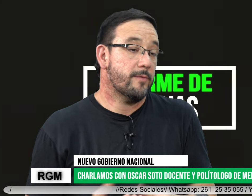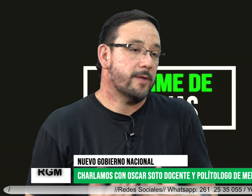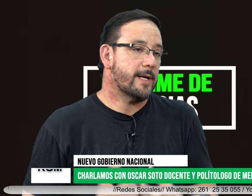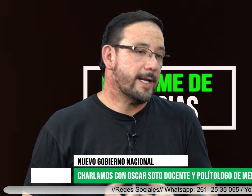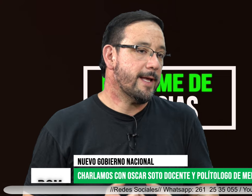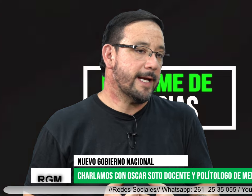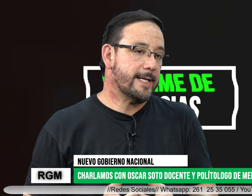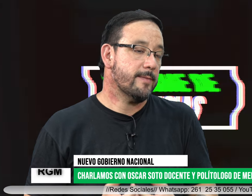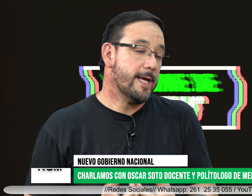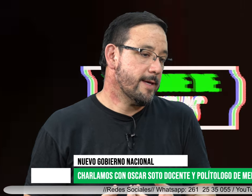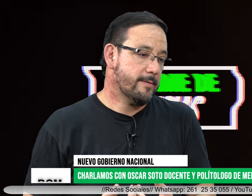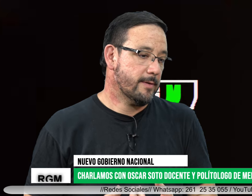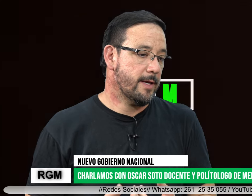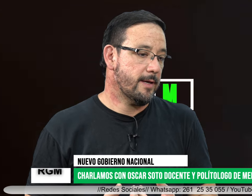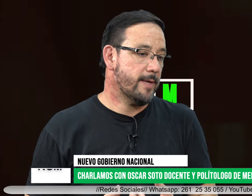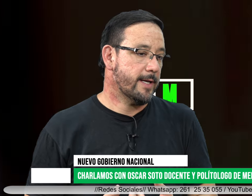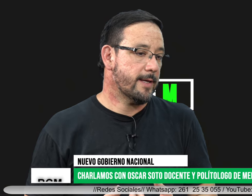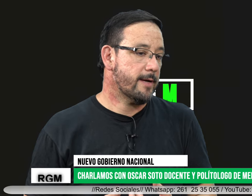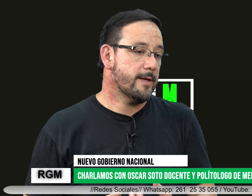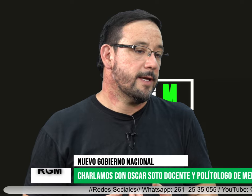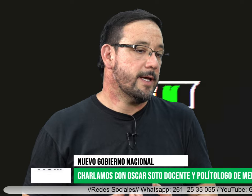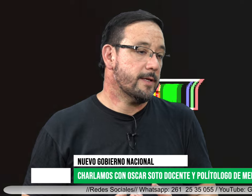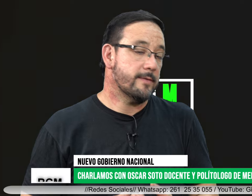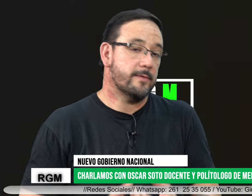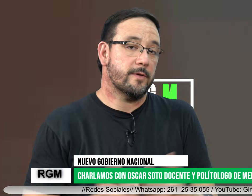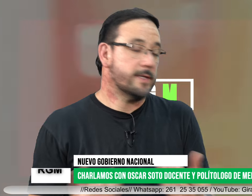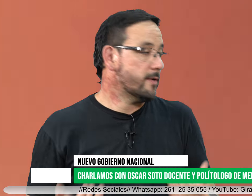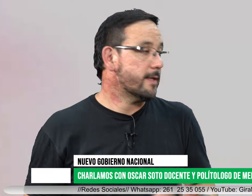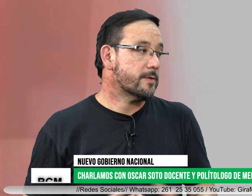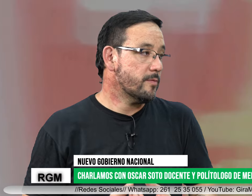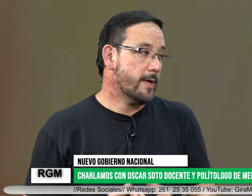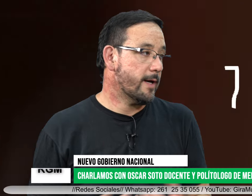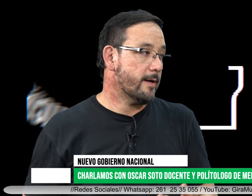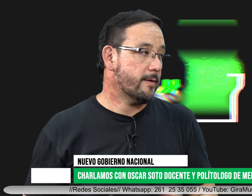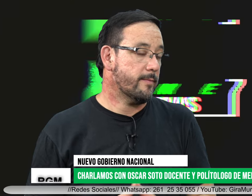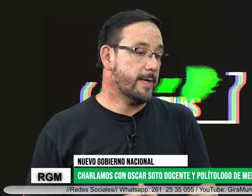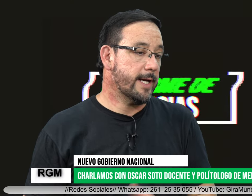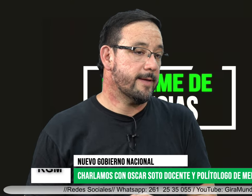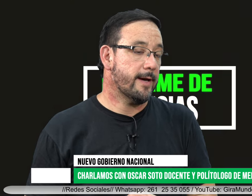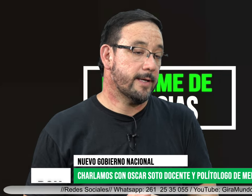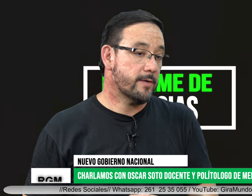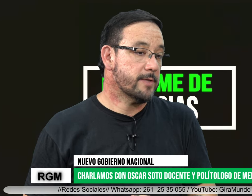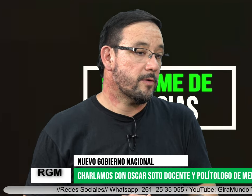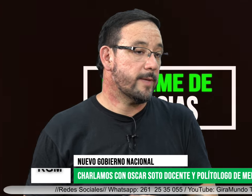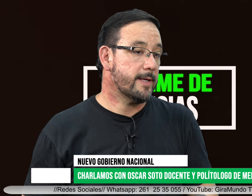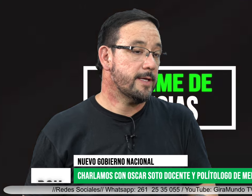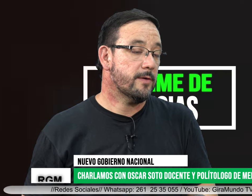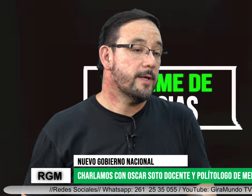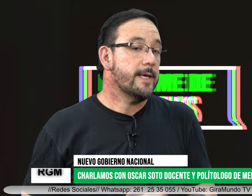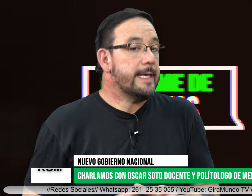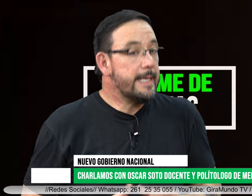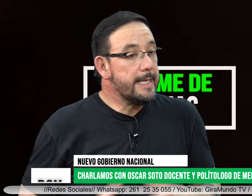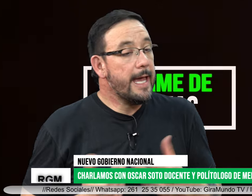y cuando en realidad la clase media va a quedar en condiciones de suma precariedad. Creo que eso es lo más